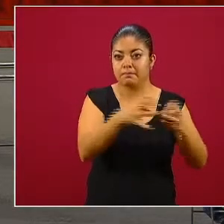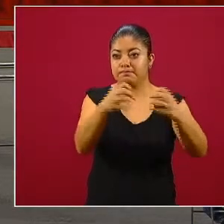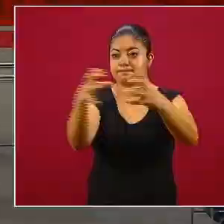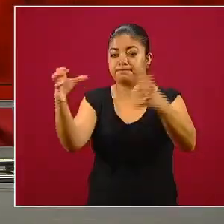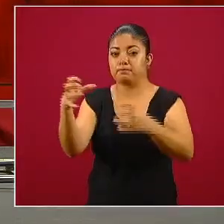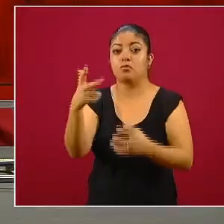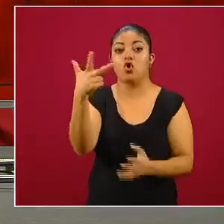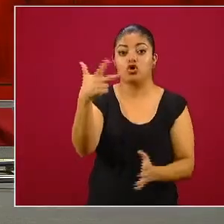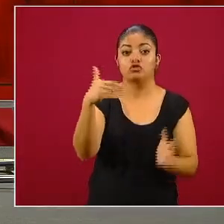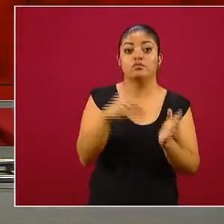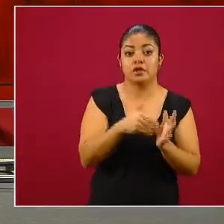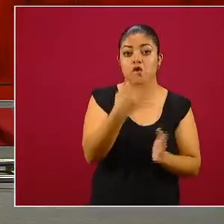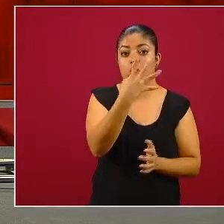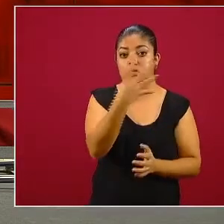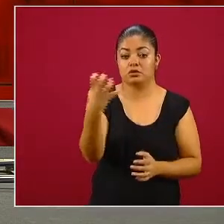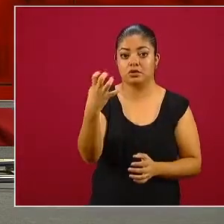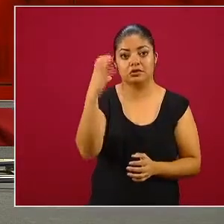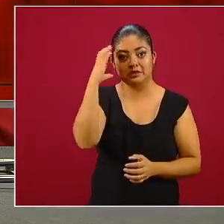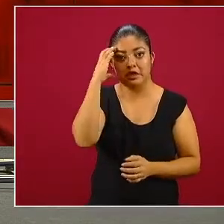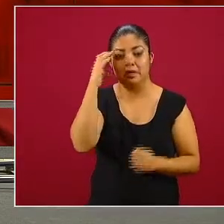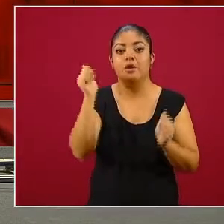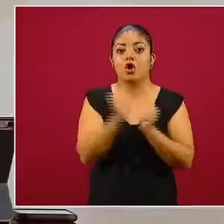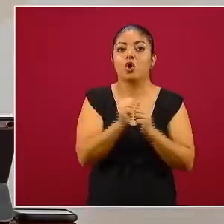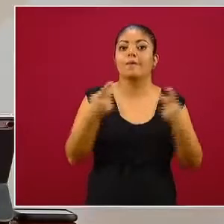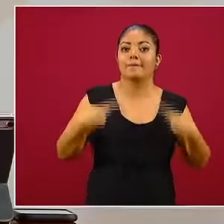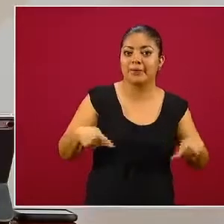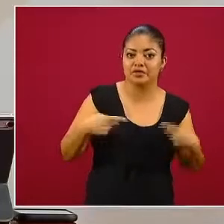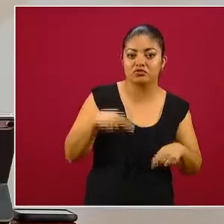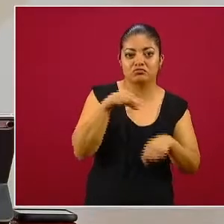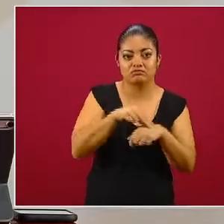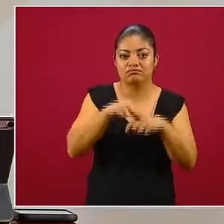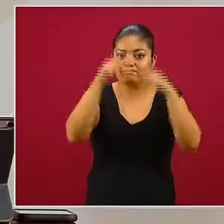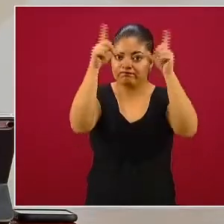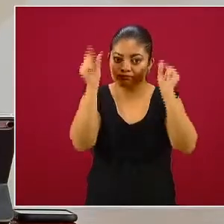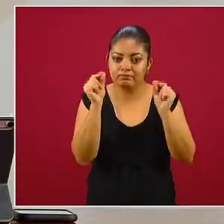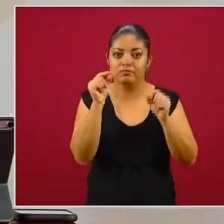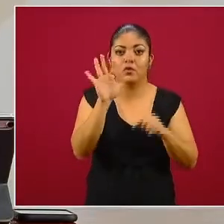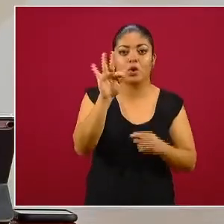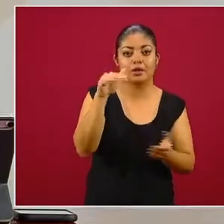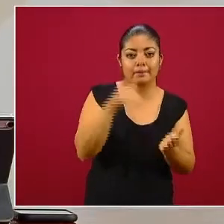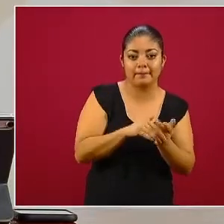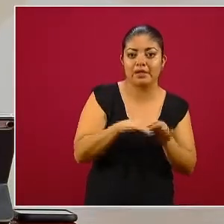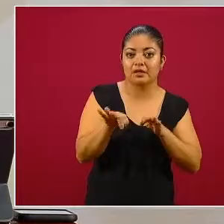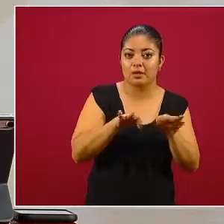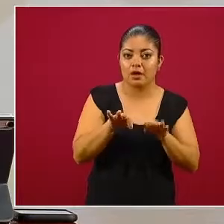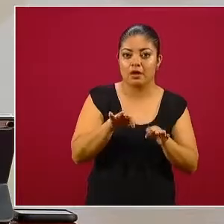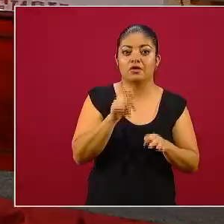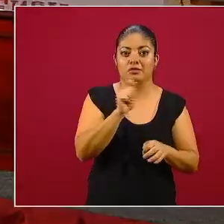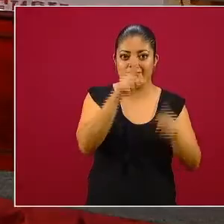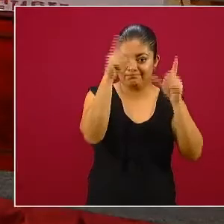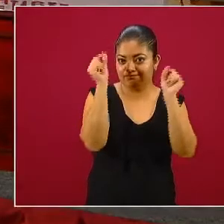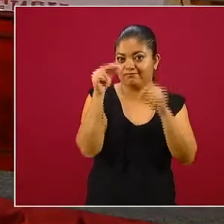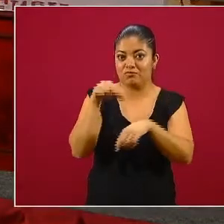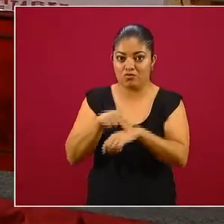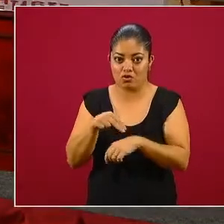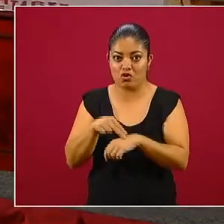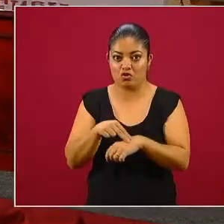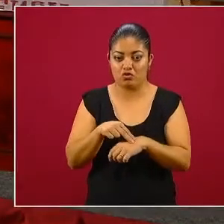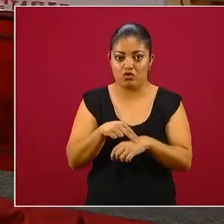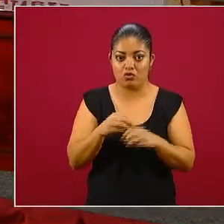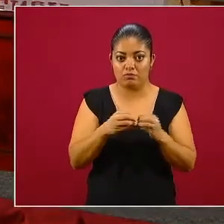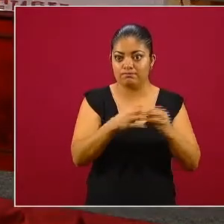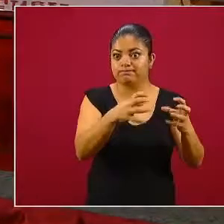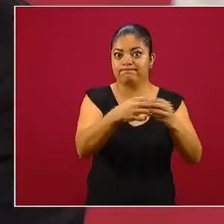camas, con equipamiento, con personal, con contratación de 40.000 trabajadoras y trabajadores de la salud, etcétera.